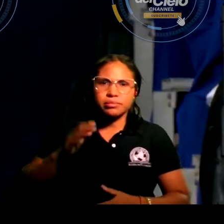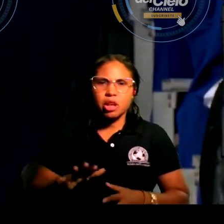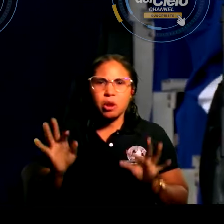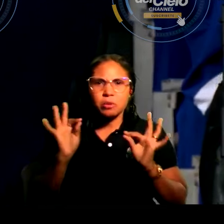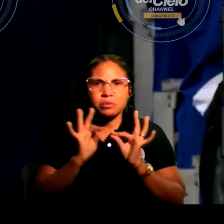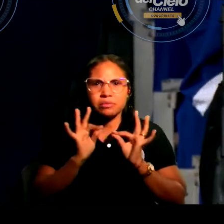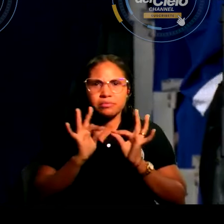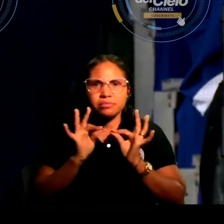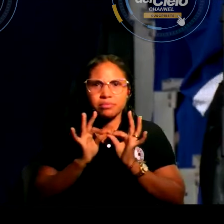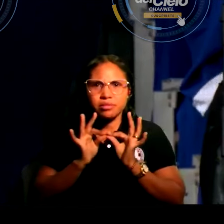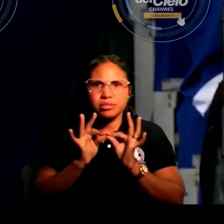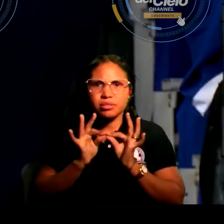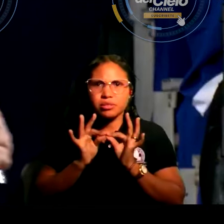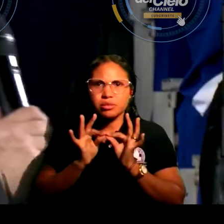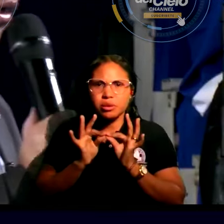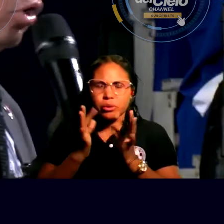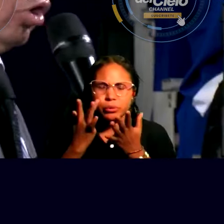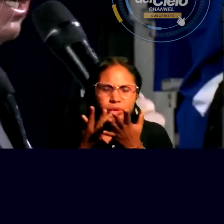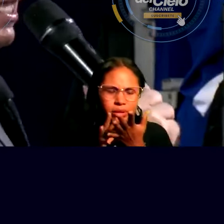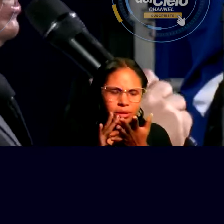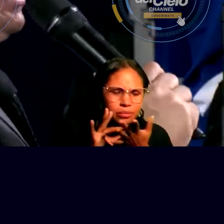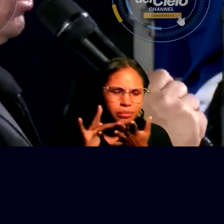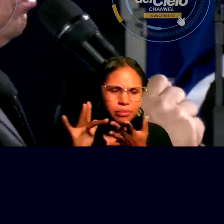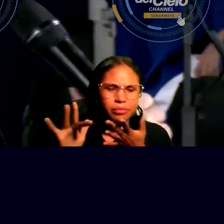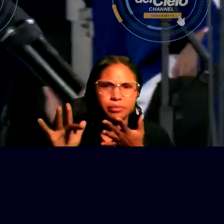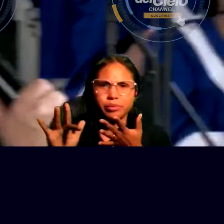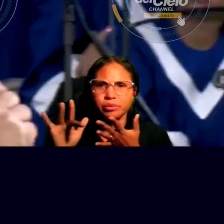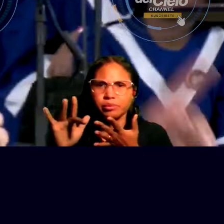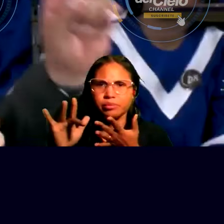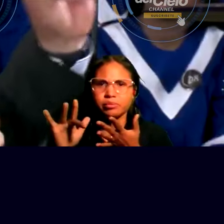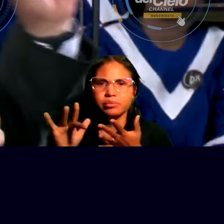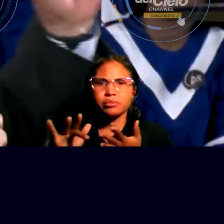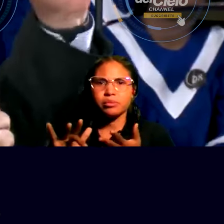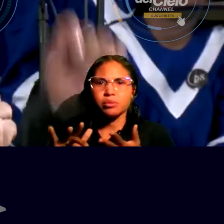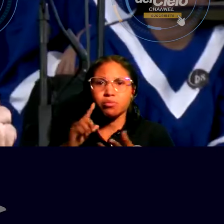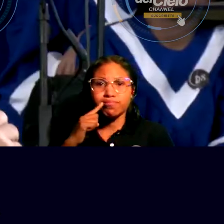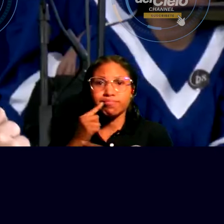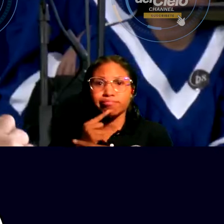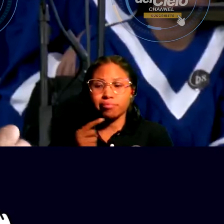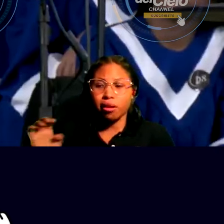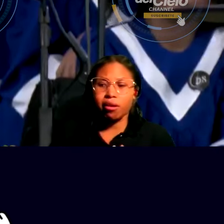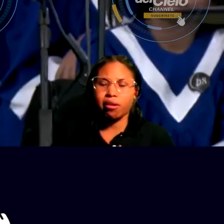y en la pureza del evangelio. No te dejes deslumbrar. Mira,